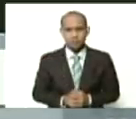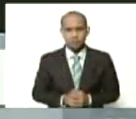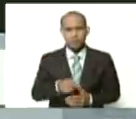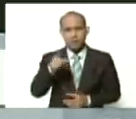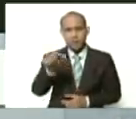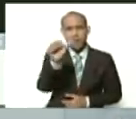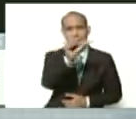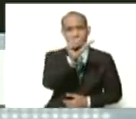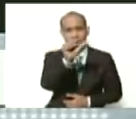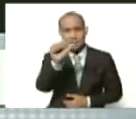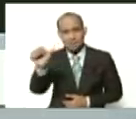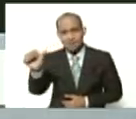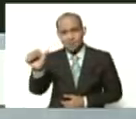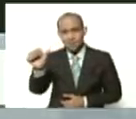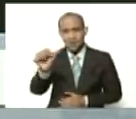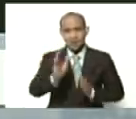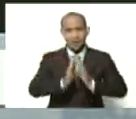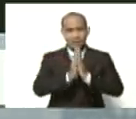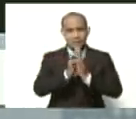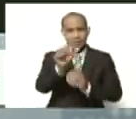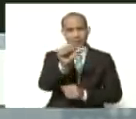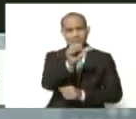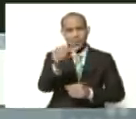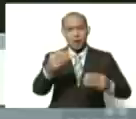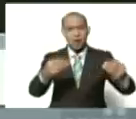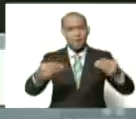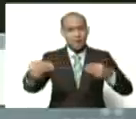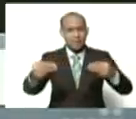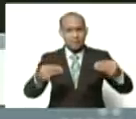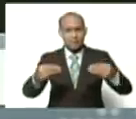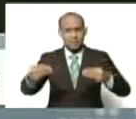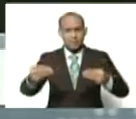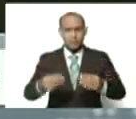Esa semana de la Semana Santa es semana de flexibilización,